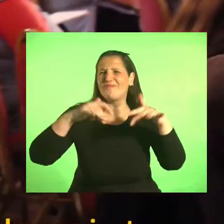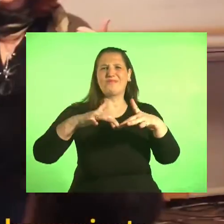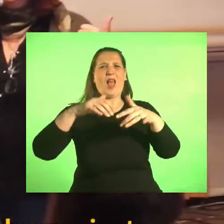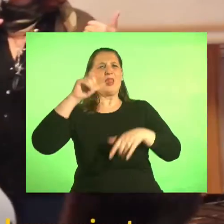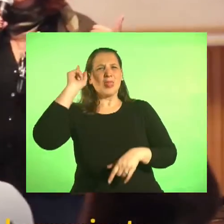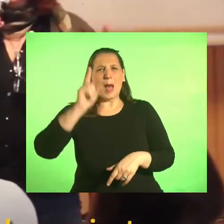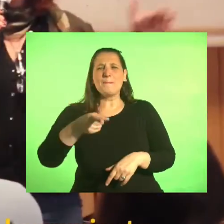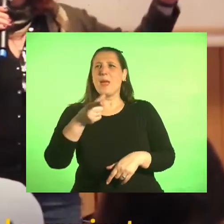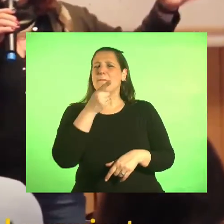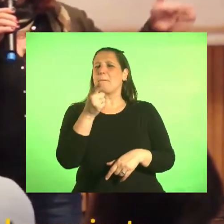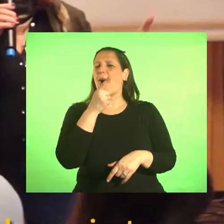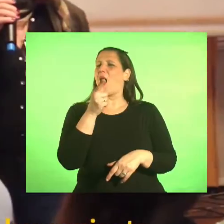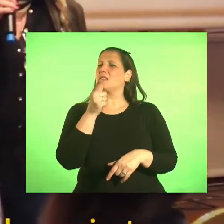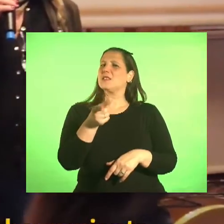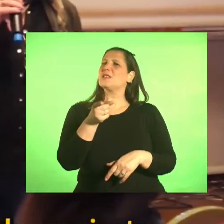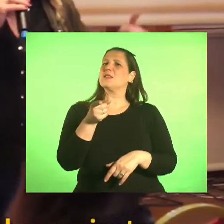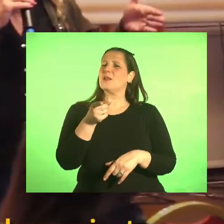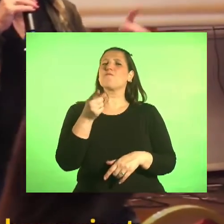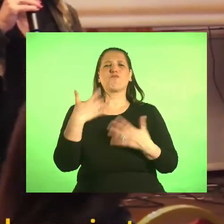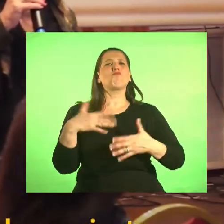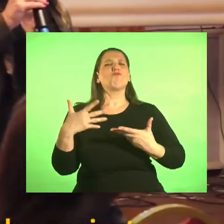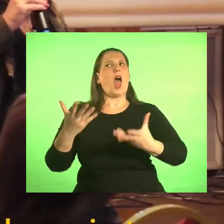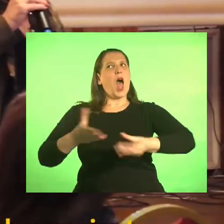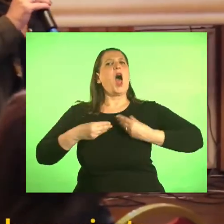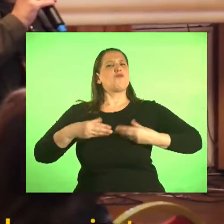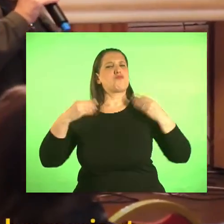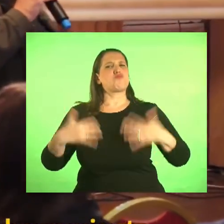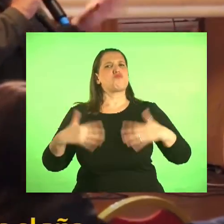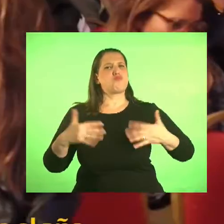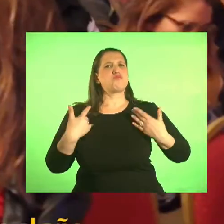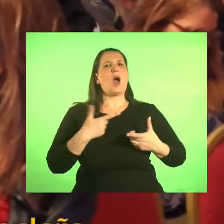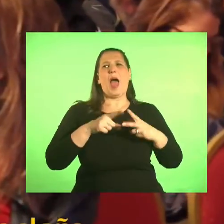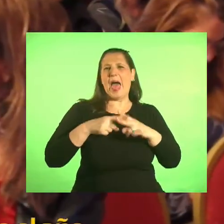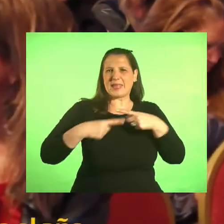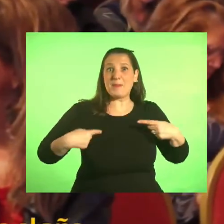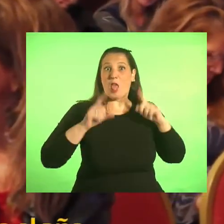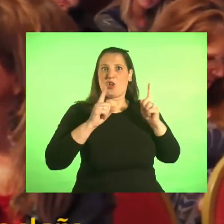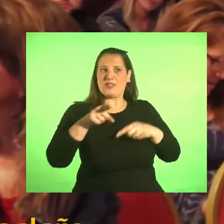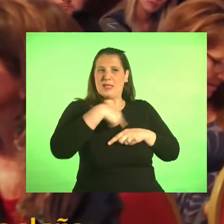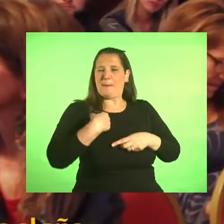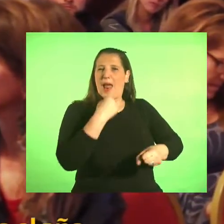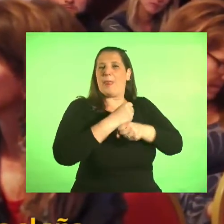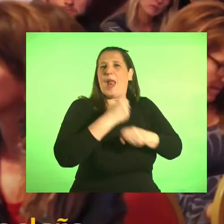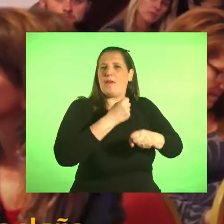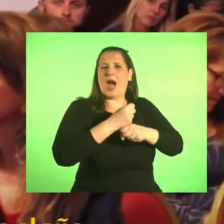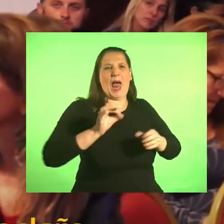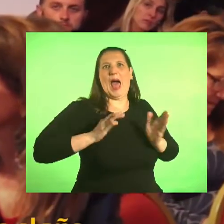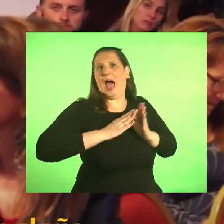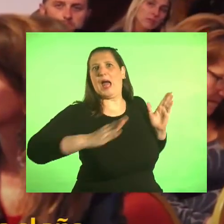pareció que le sirvió muchísimo como herramienta para los docentes para seguir trabajando durante todo el